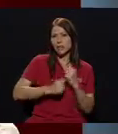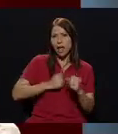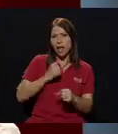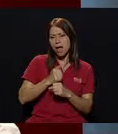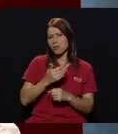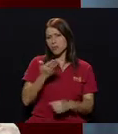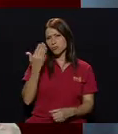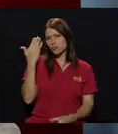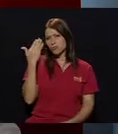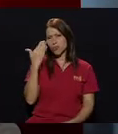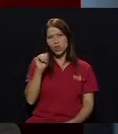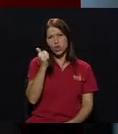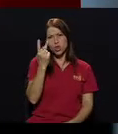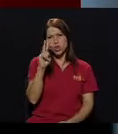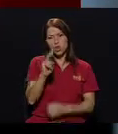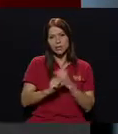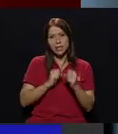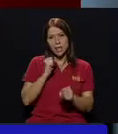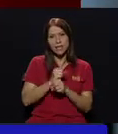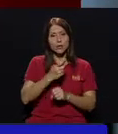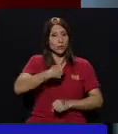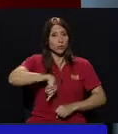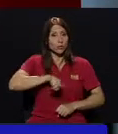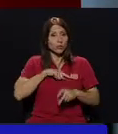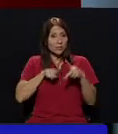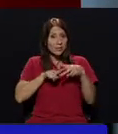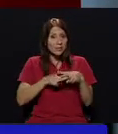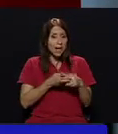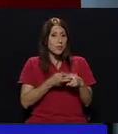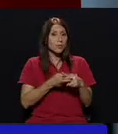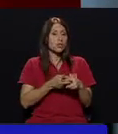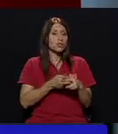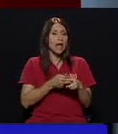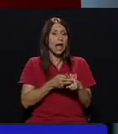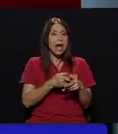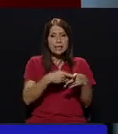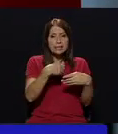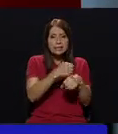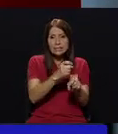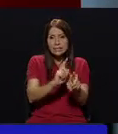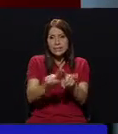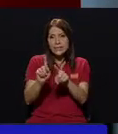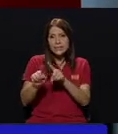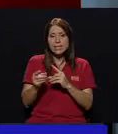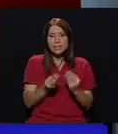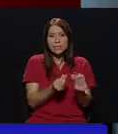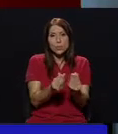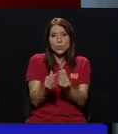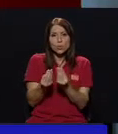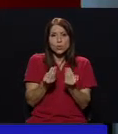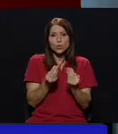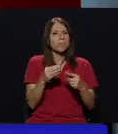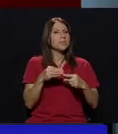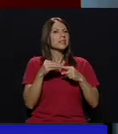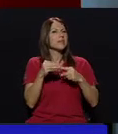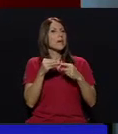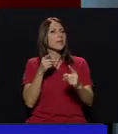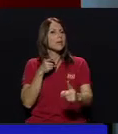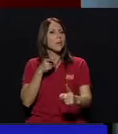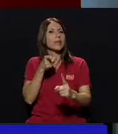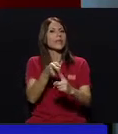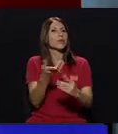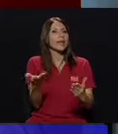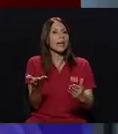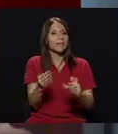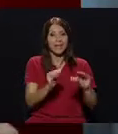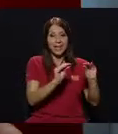12 años empezamos a desarrollar diferentes productos, digamos, en el centro, principalmente con el objetivo de enseñar